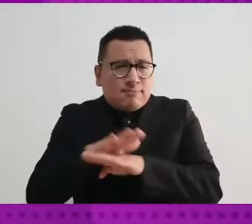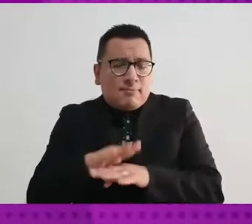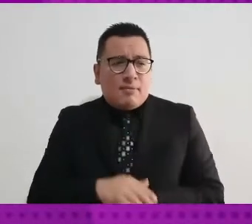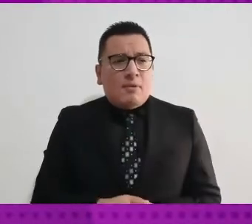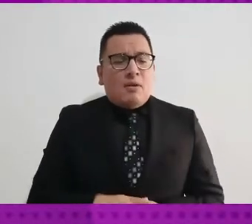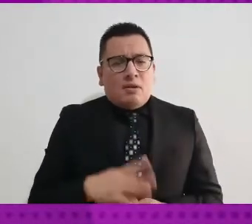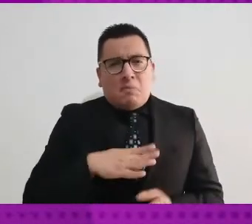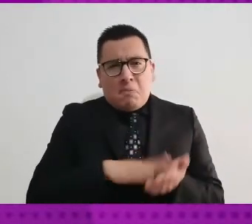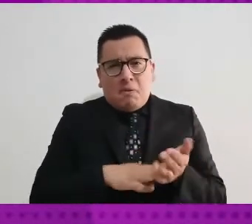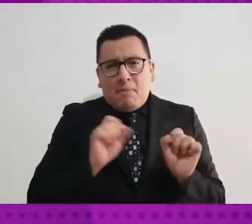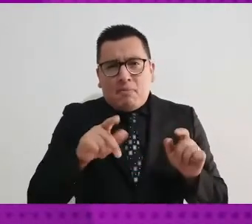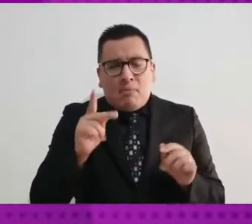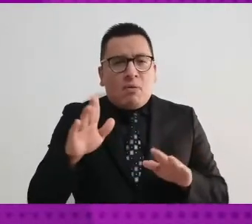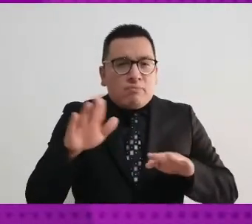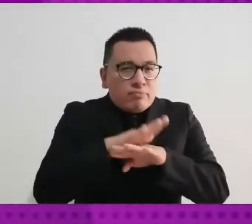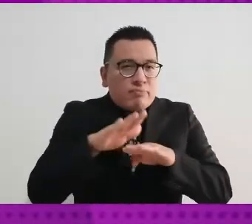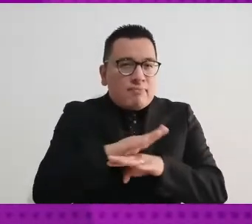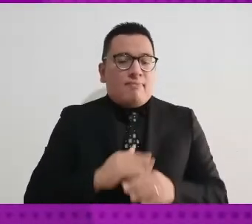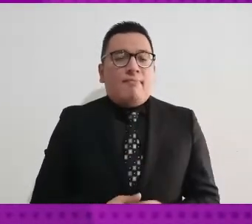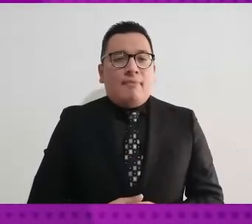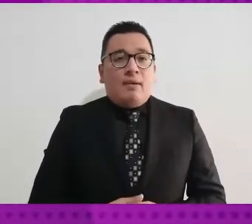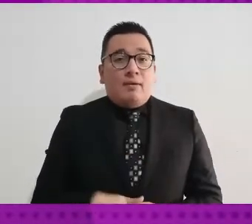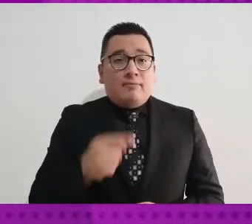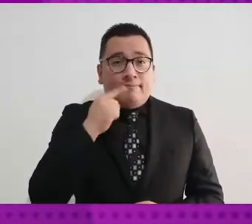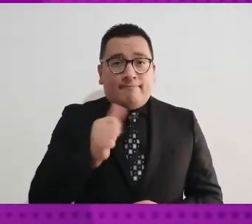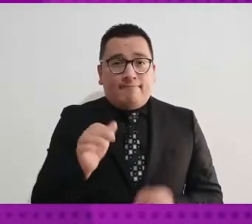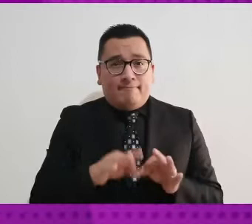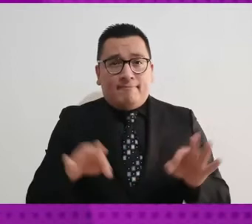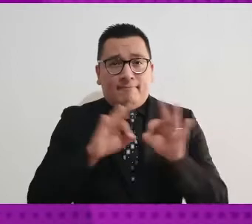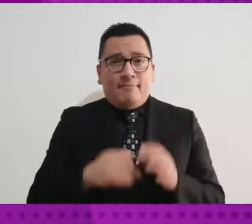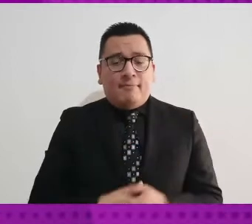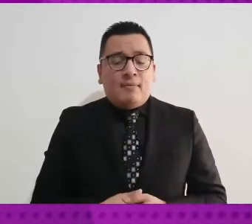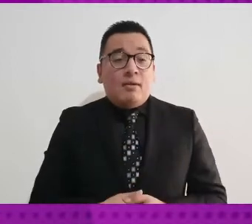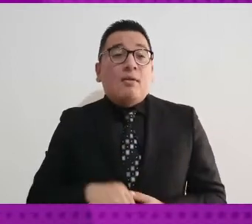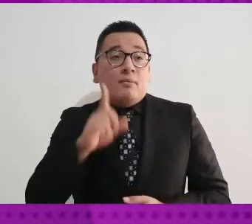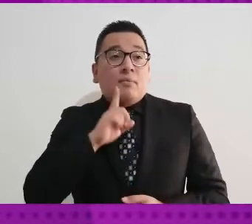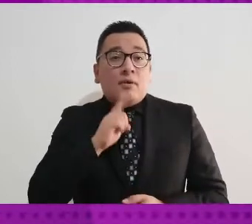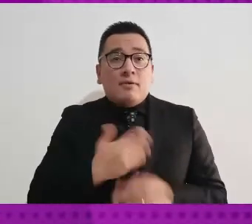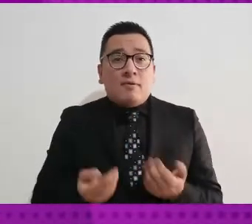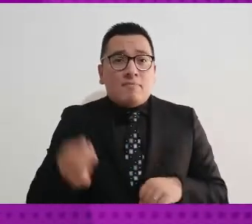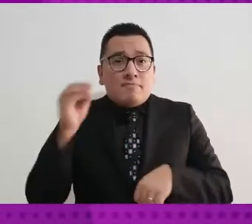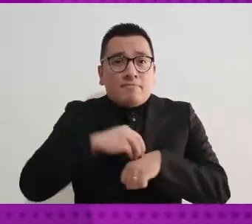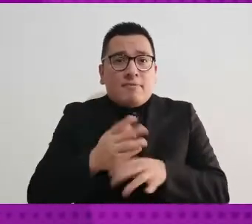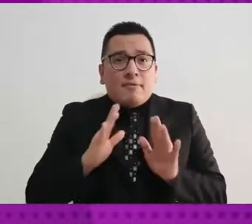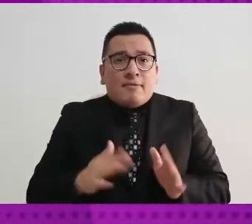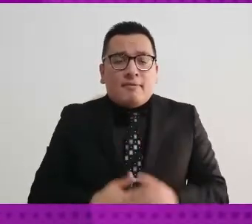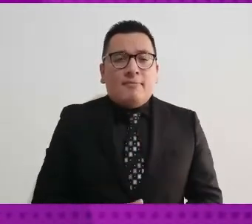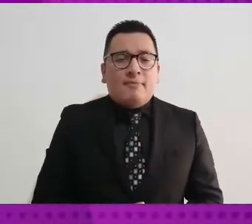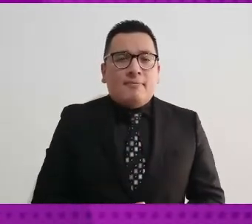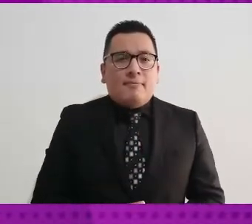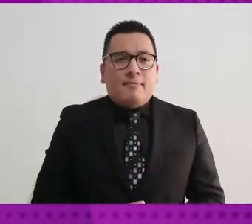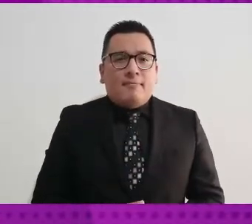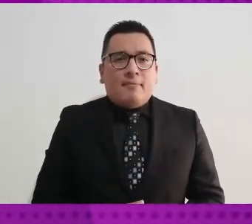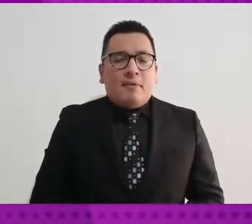una que ha permanecido, pero con estas variaciones. Y algo bien importante, otra vez, la presencia de las mujeres en la boleta electoral, que